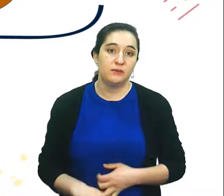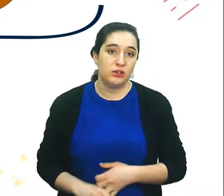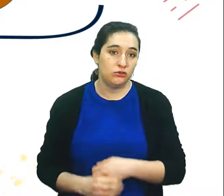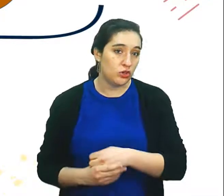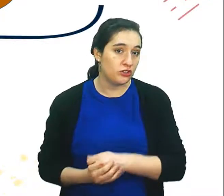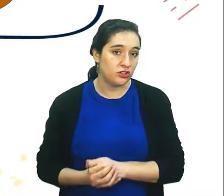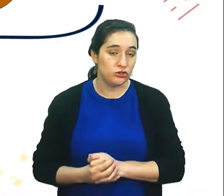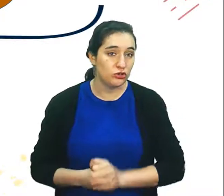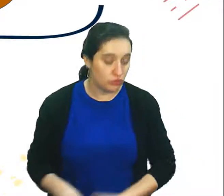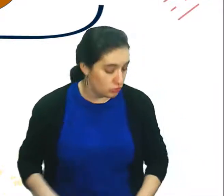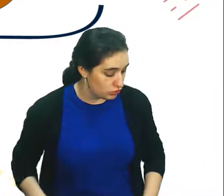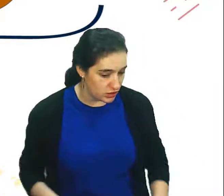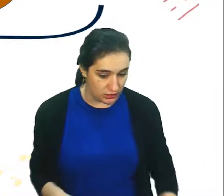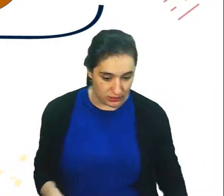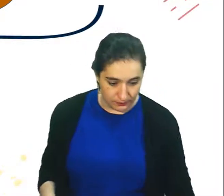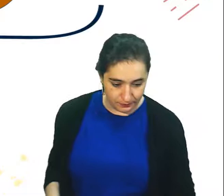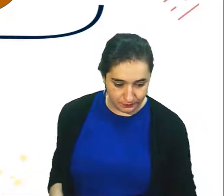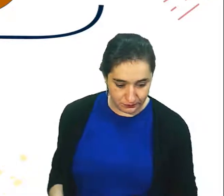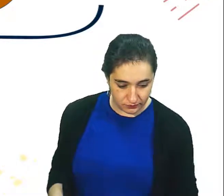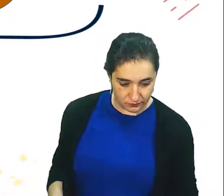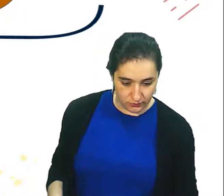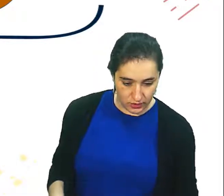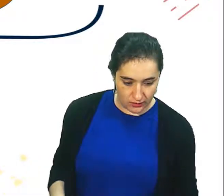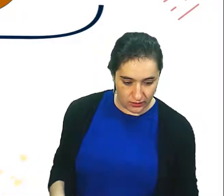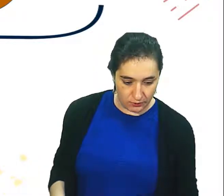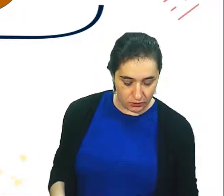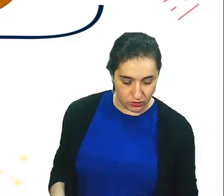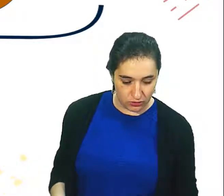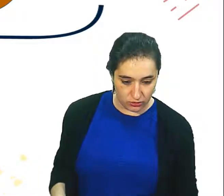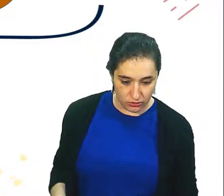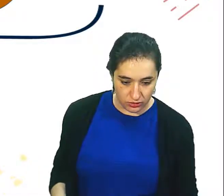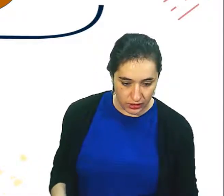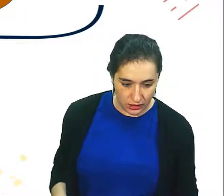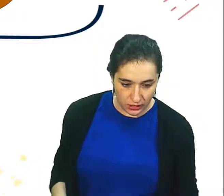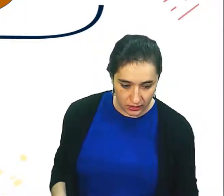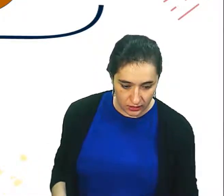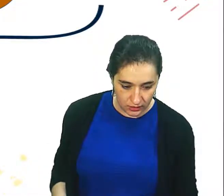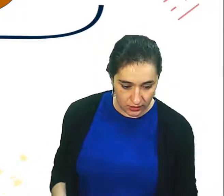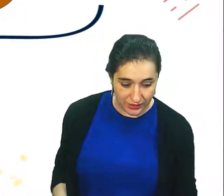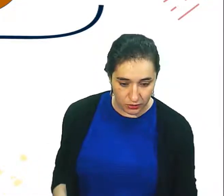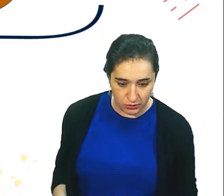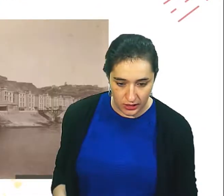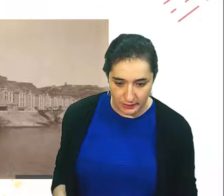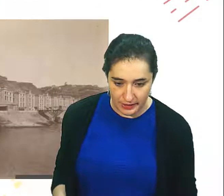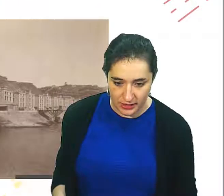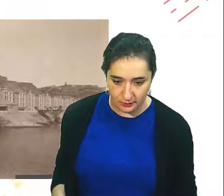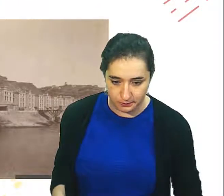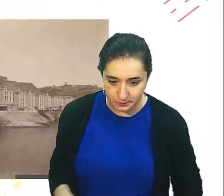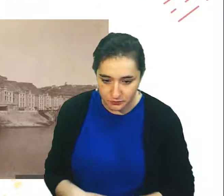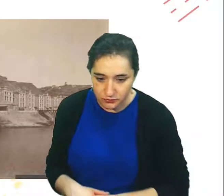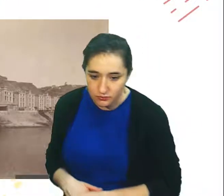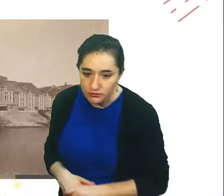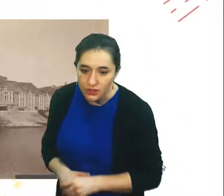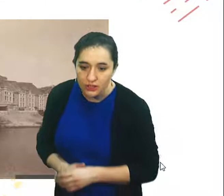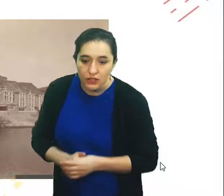1925 y la de 1980, que es en el proceso de dictadura militar.